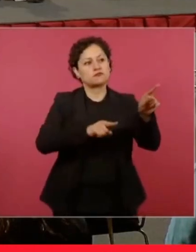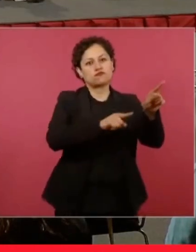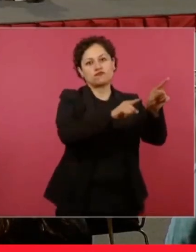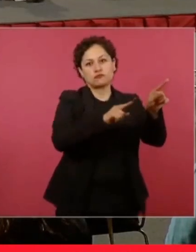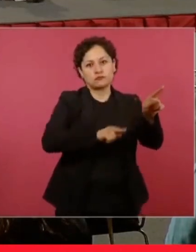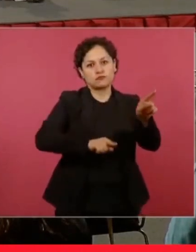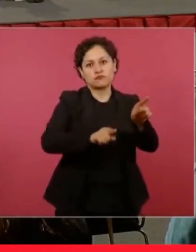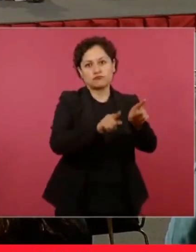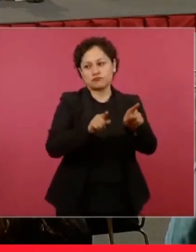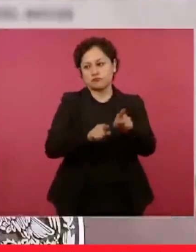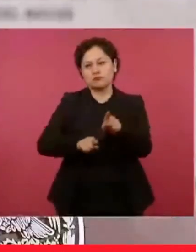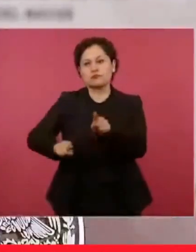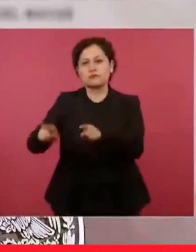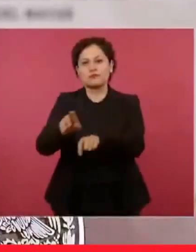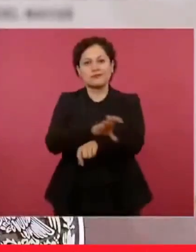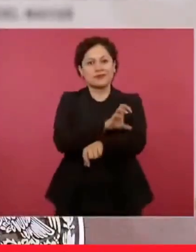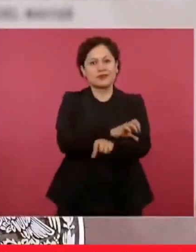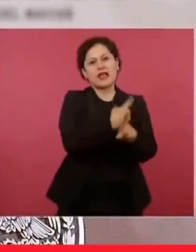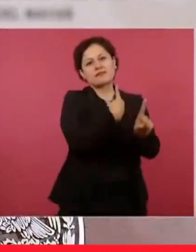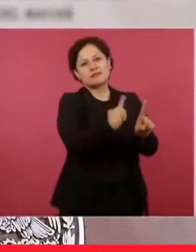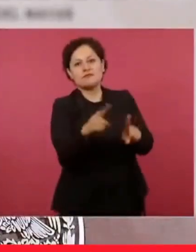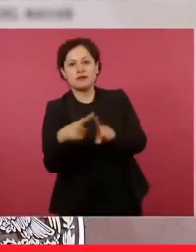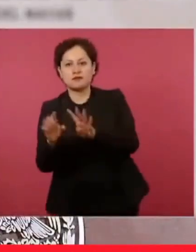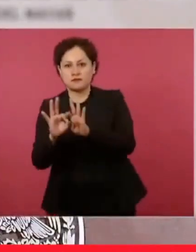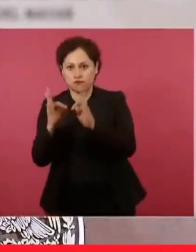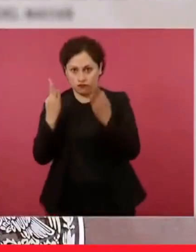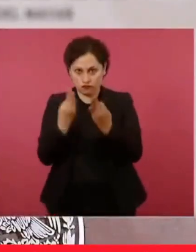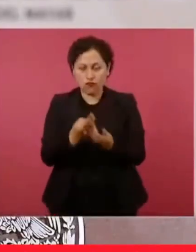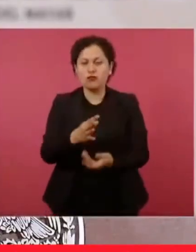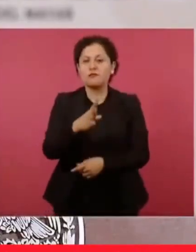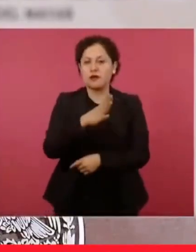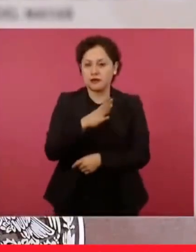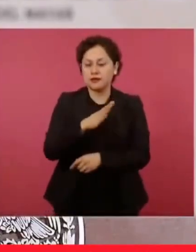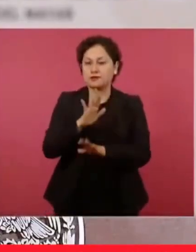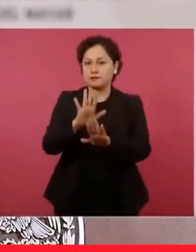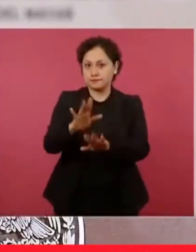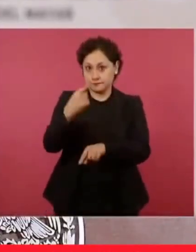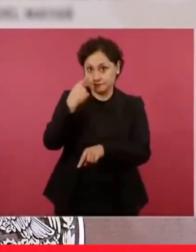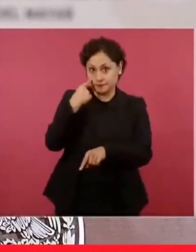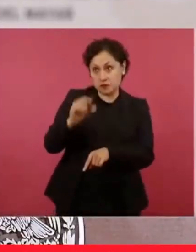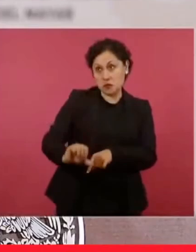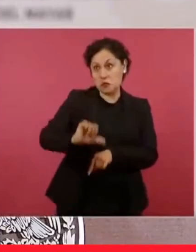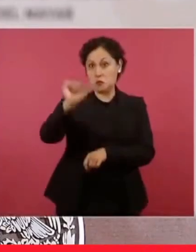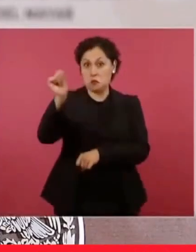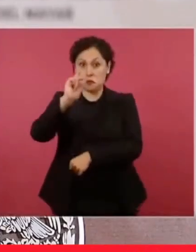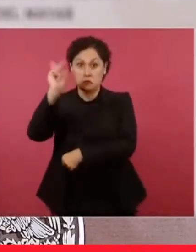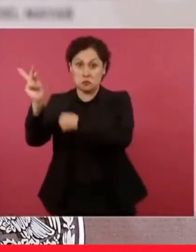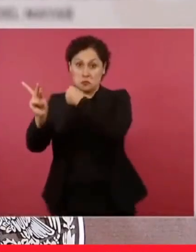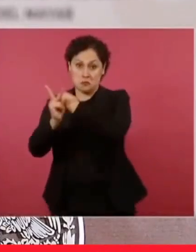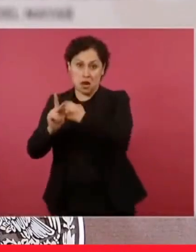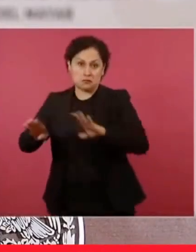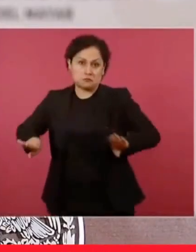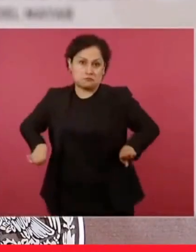recursos de generación. De manera que en México, a diferencia de otros países desarrollados,